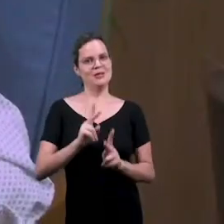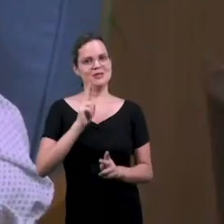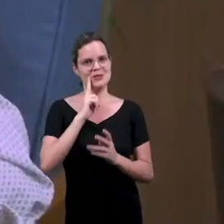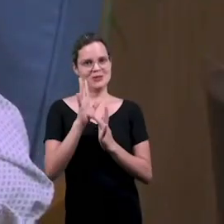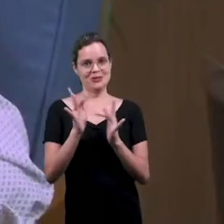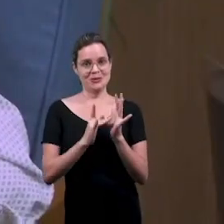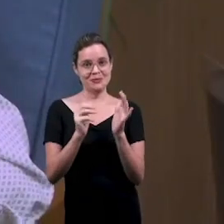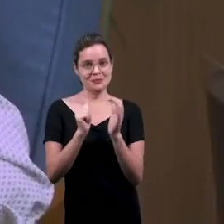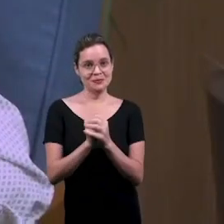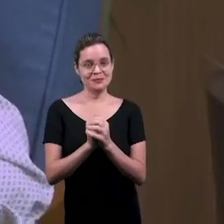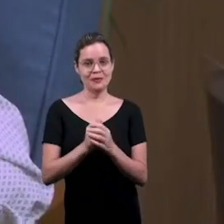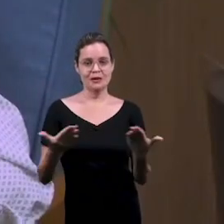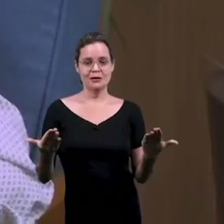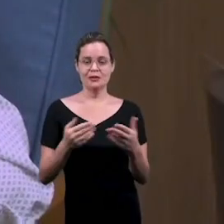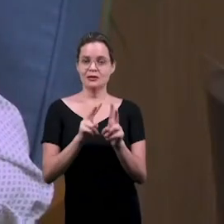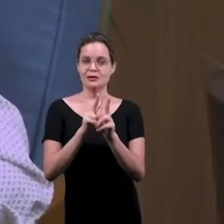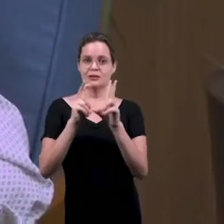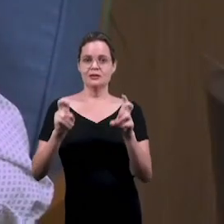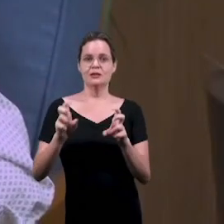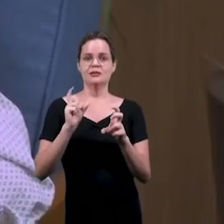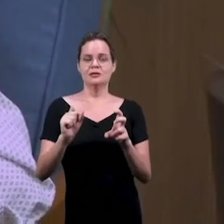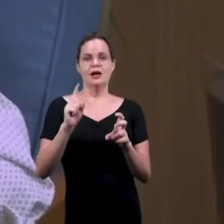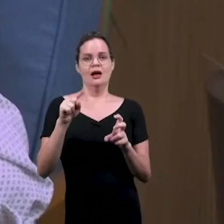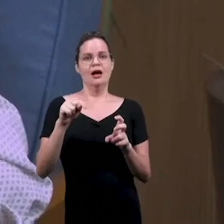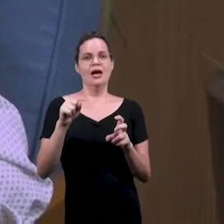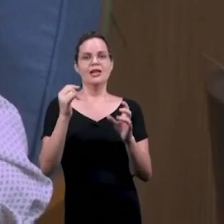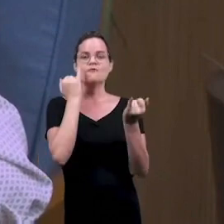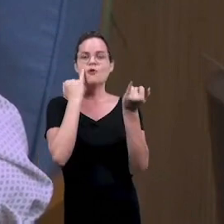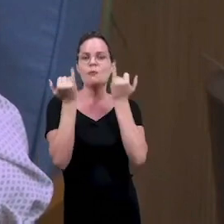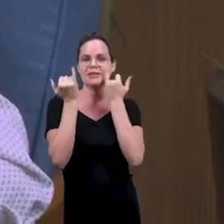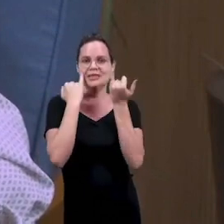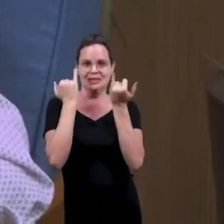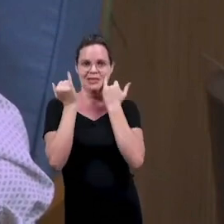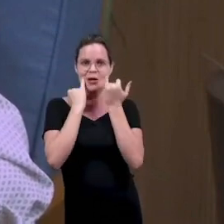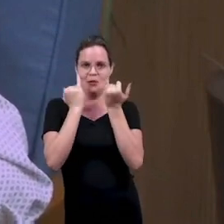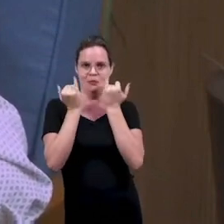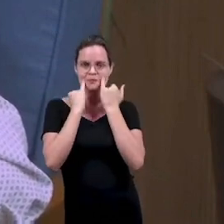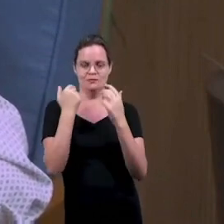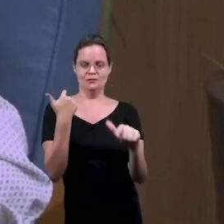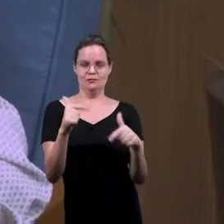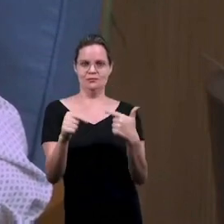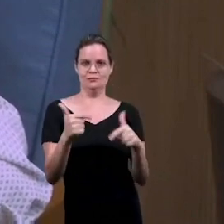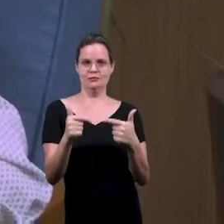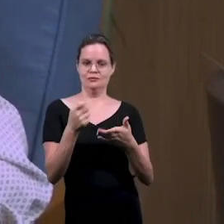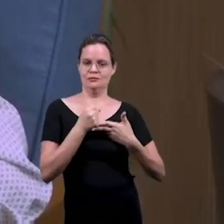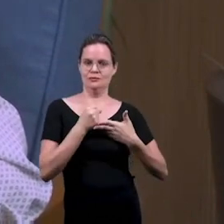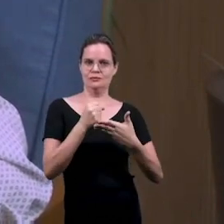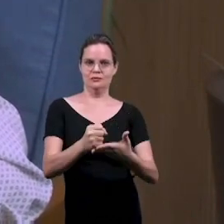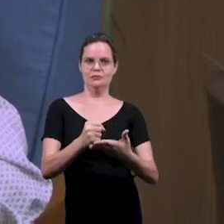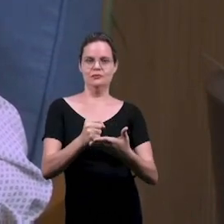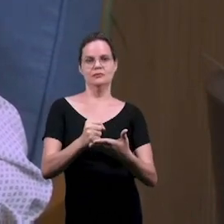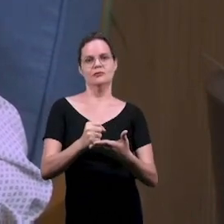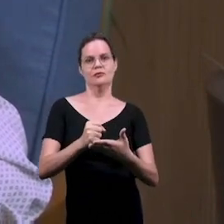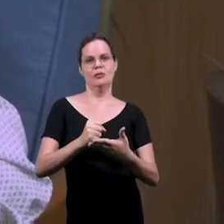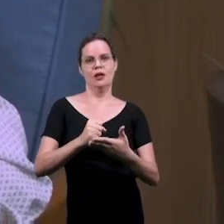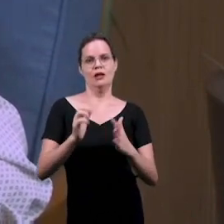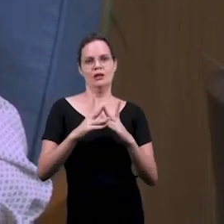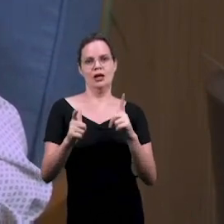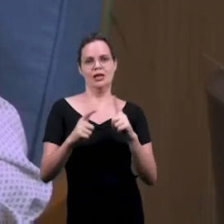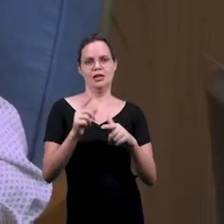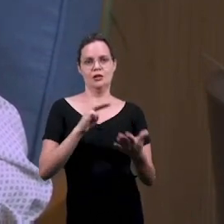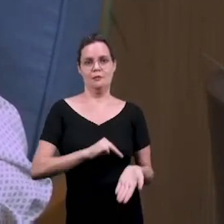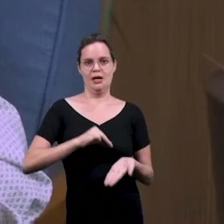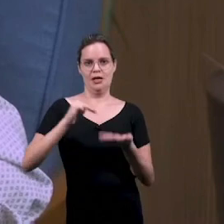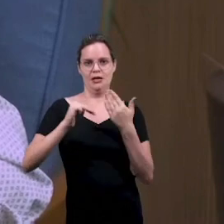año. Hola, yo saludo a todos con la paz del Señor Jesús con relación a una información del trabajo